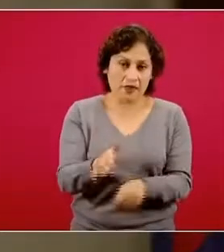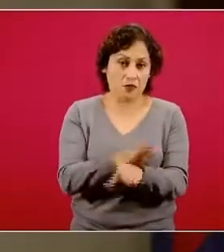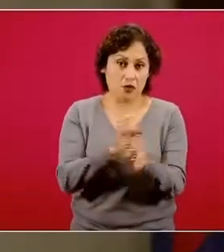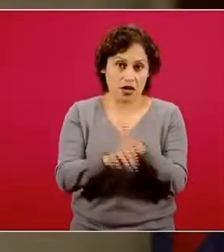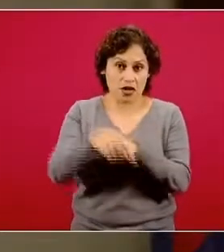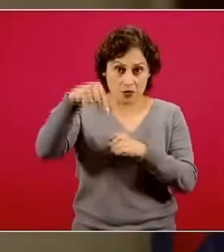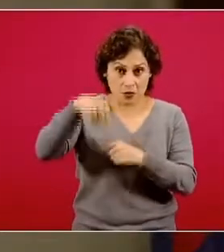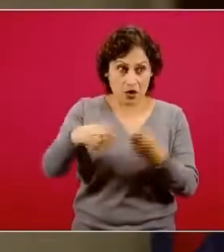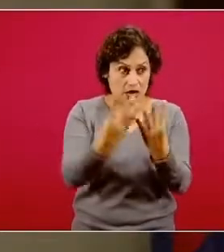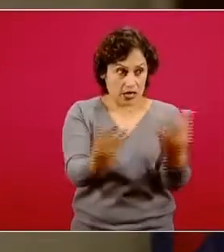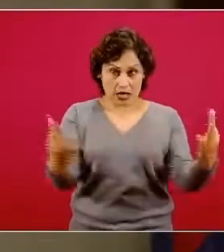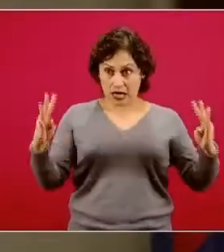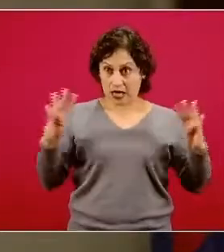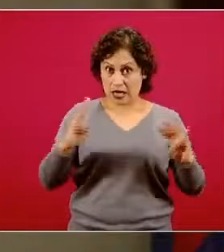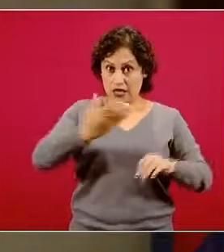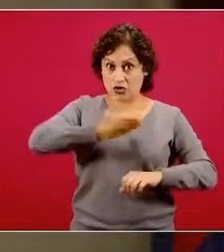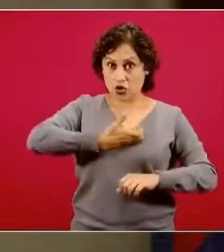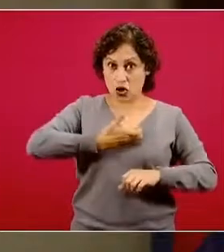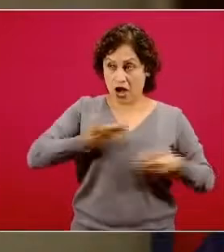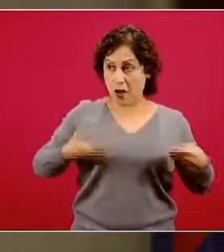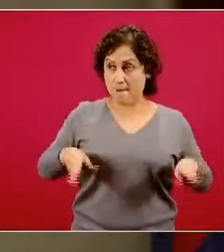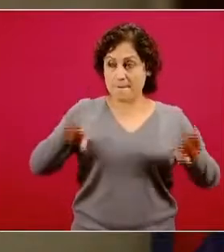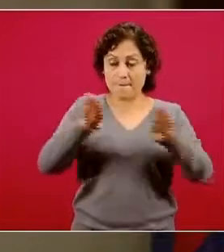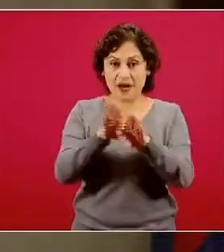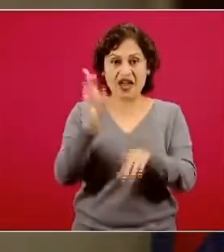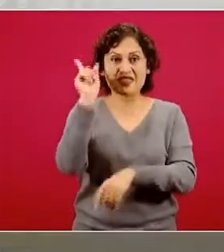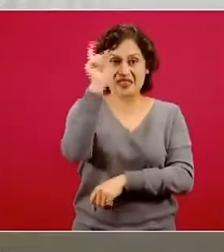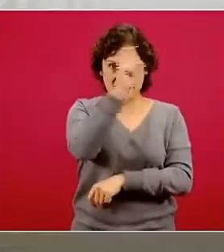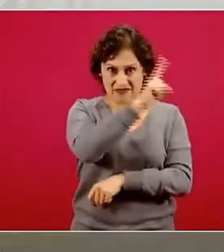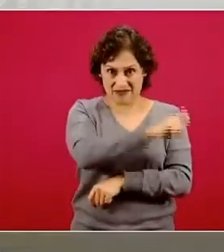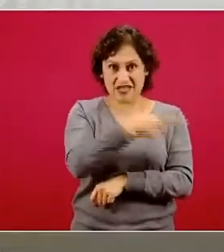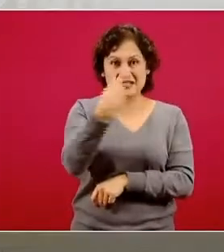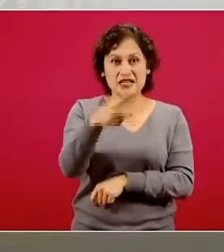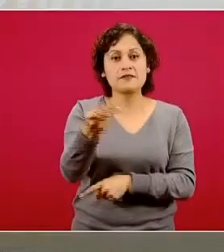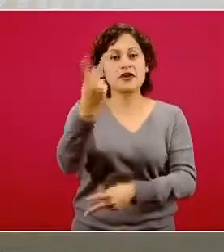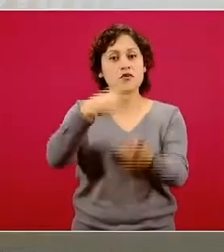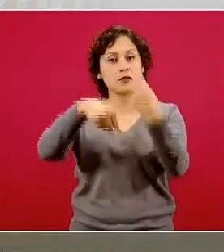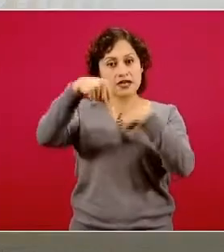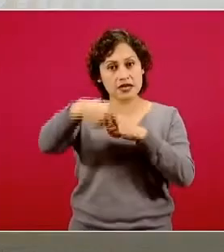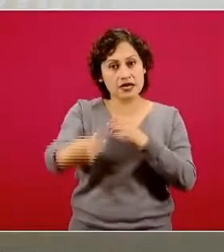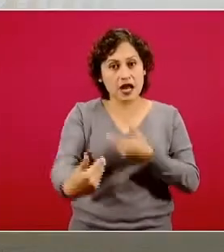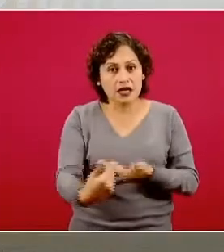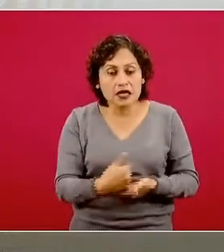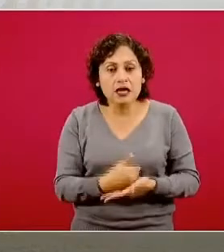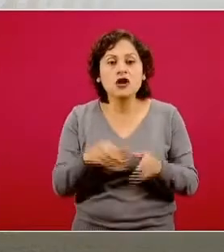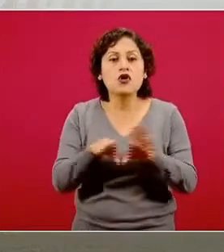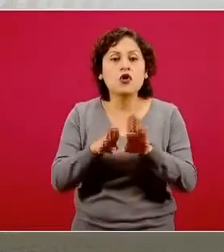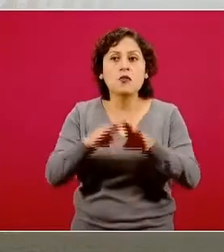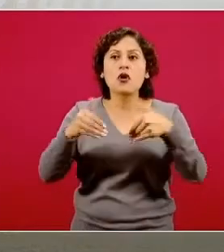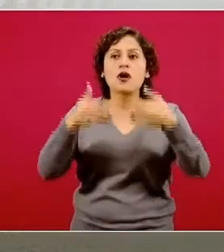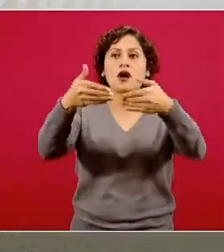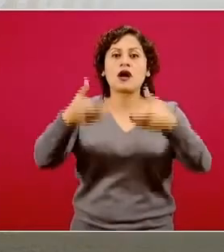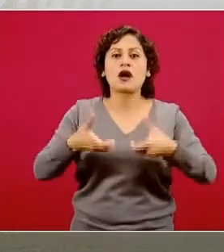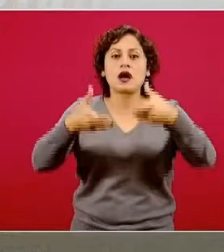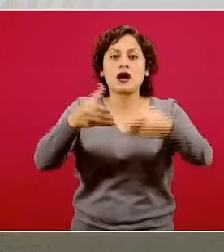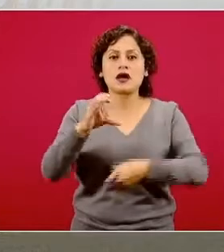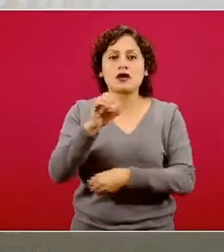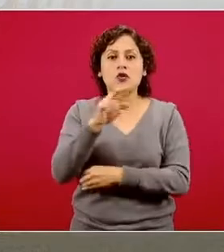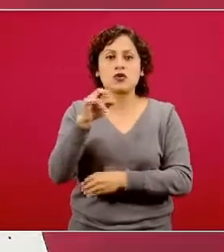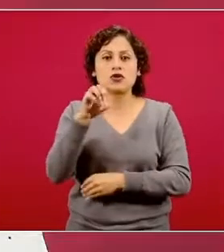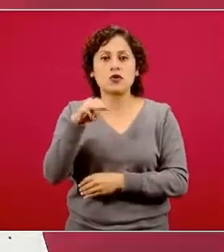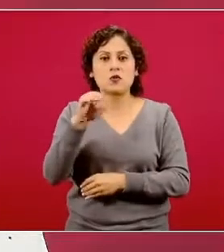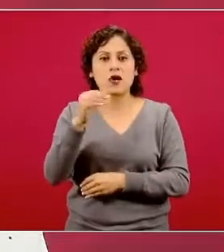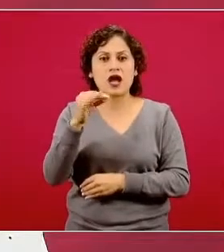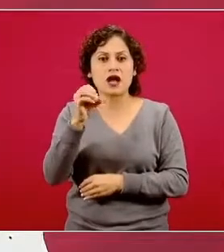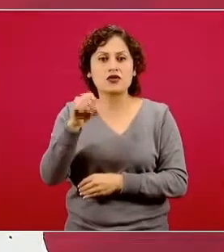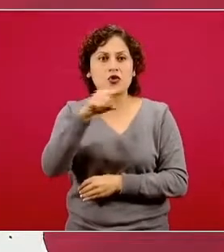Zócalo, es muy difícil entrar. Sin embargo, se entra por la parte de atrás, la parte de Correo Mayor, por la zona de la Merced. Si usted lo